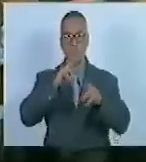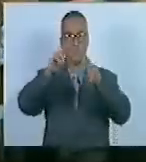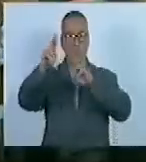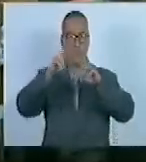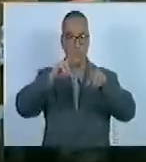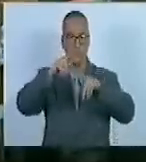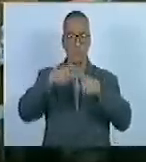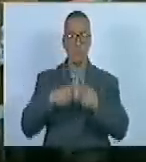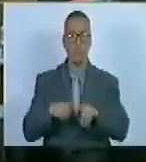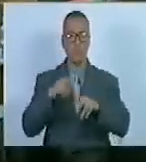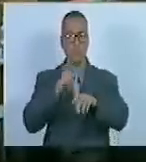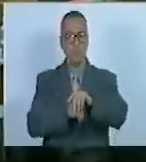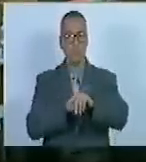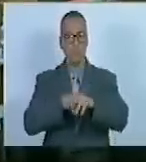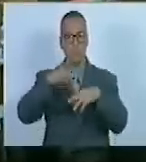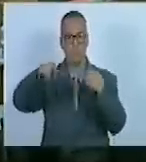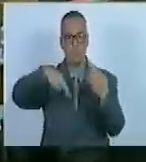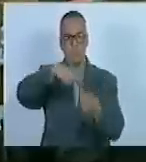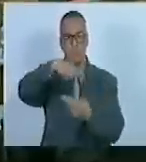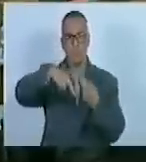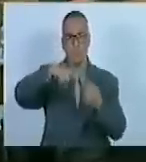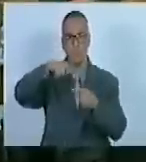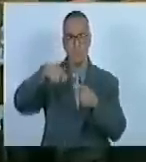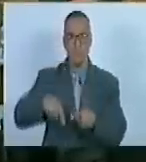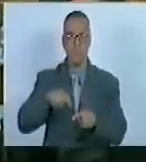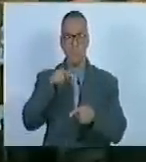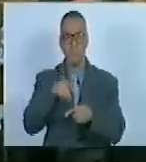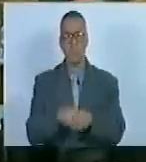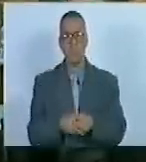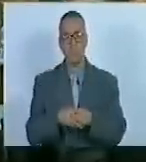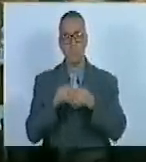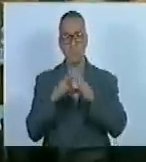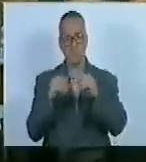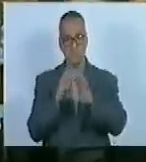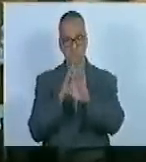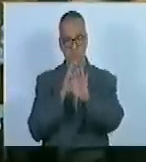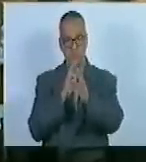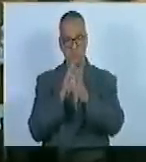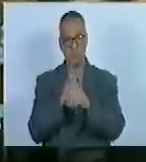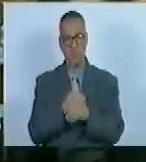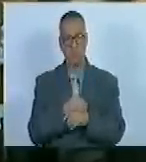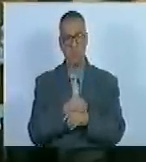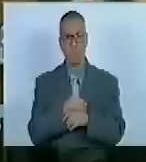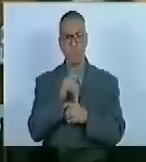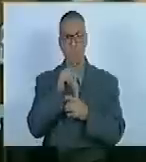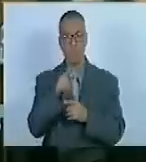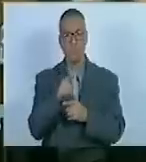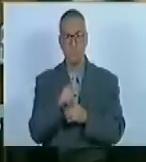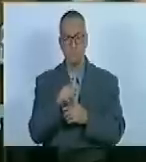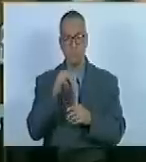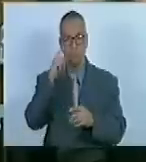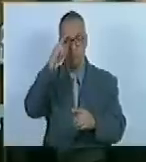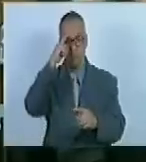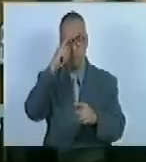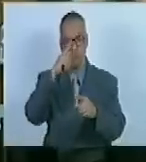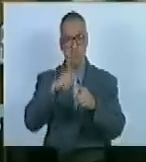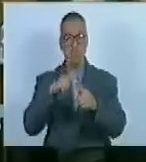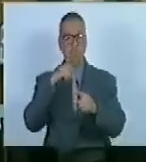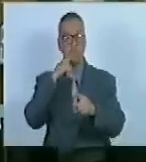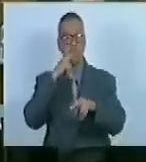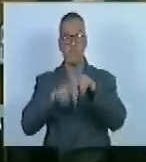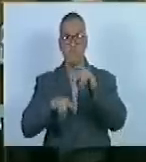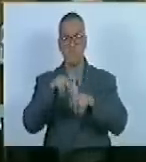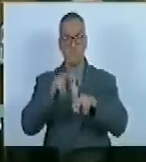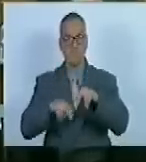en tiempos de revolución, ha sido justamente en alinearse con esa visión de la construcción